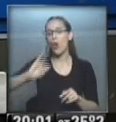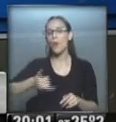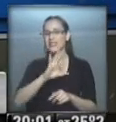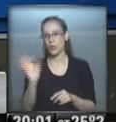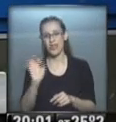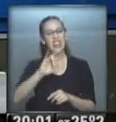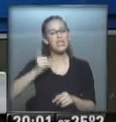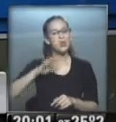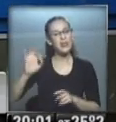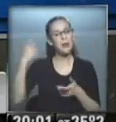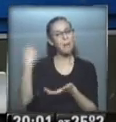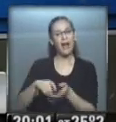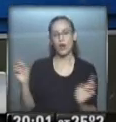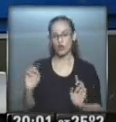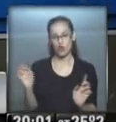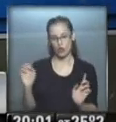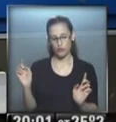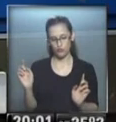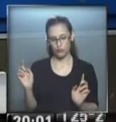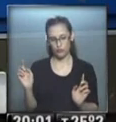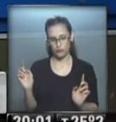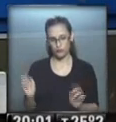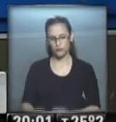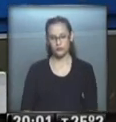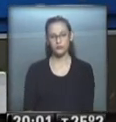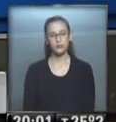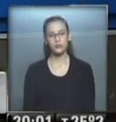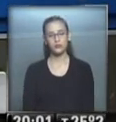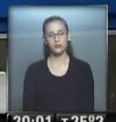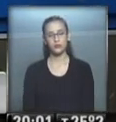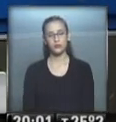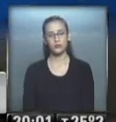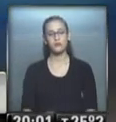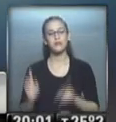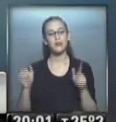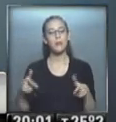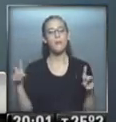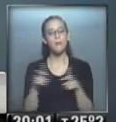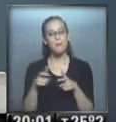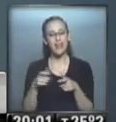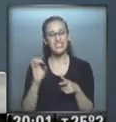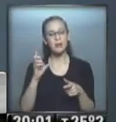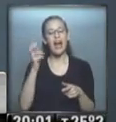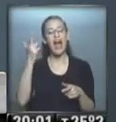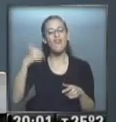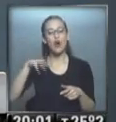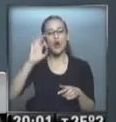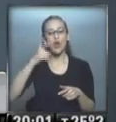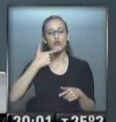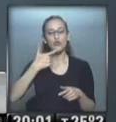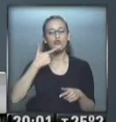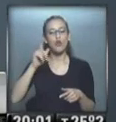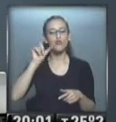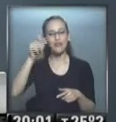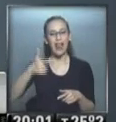2 pesos con 50 centavos, y se instrumentará a través de pases denominados abonos sociales. El abono